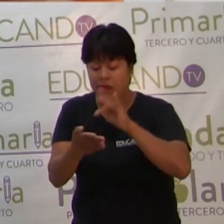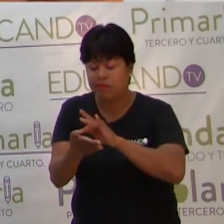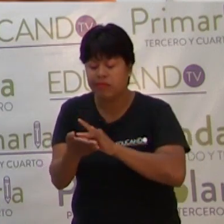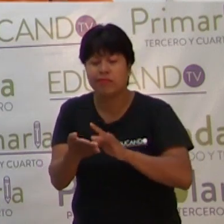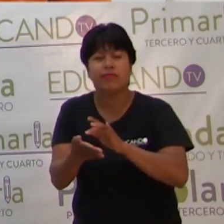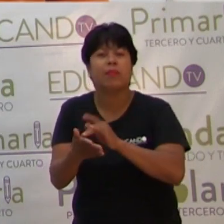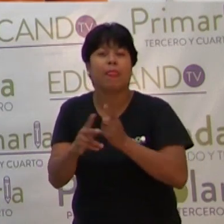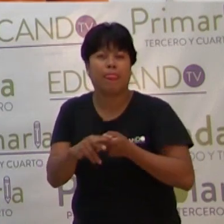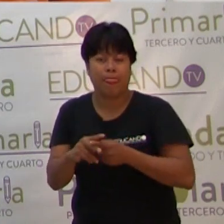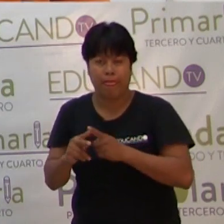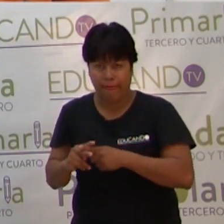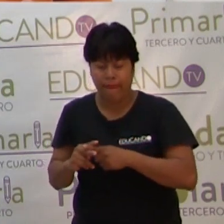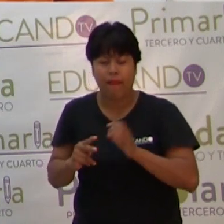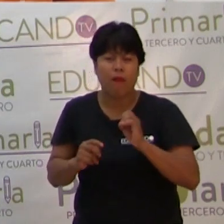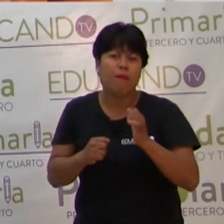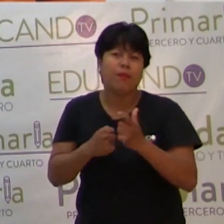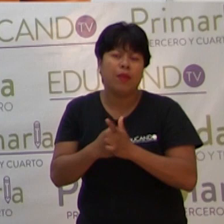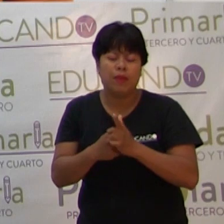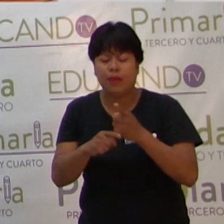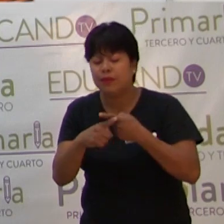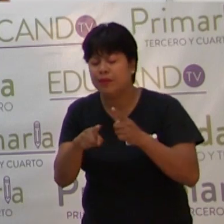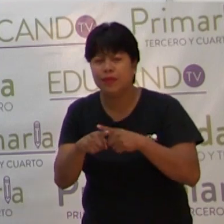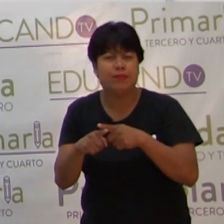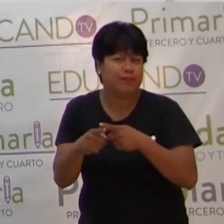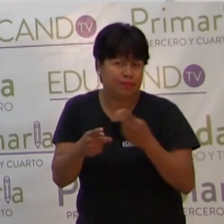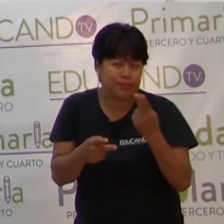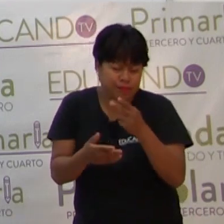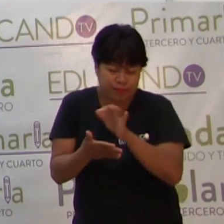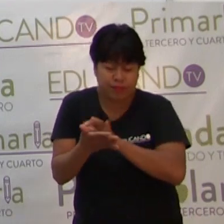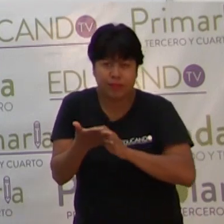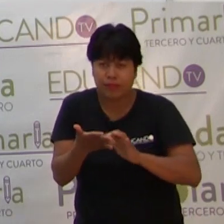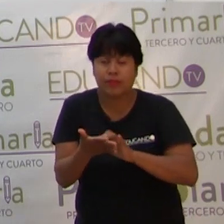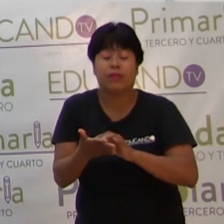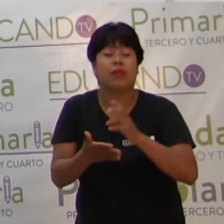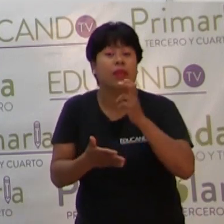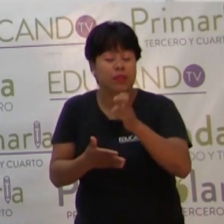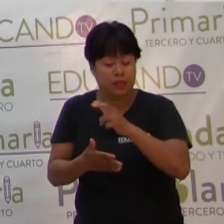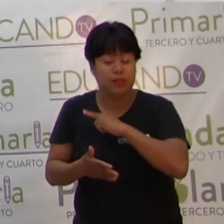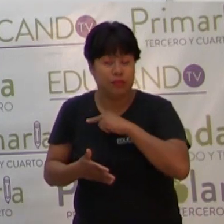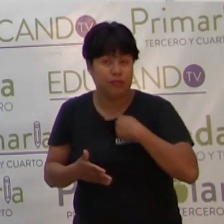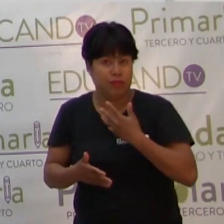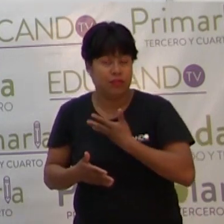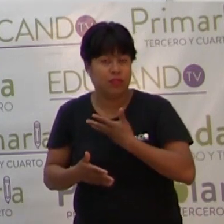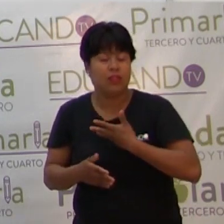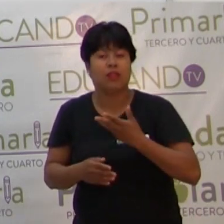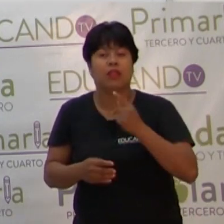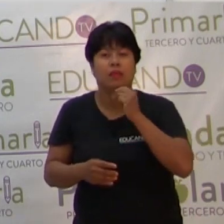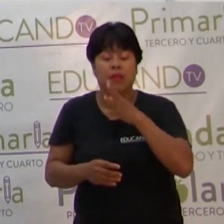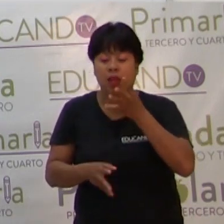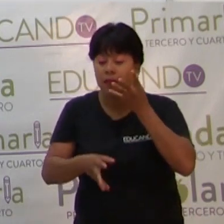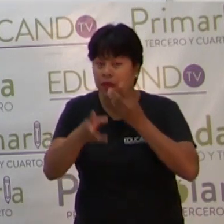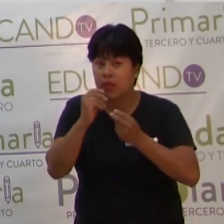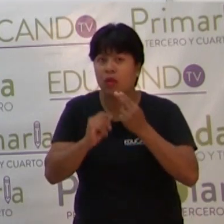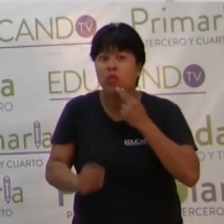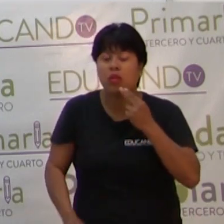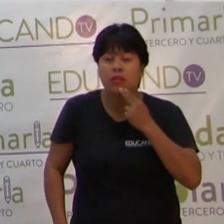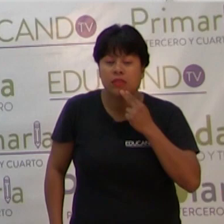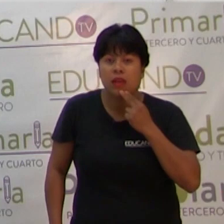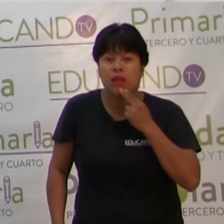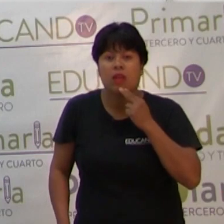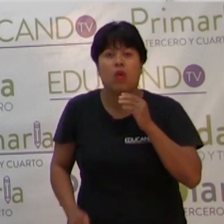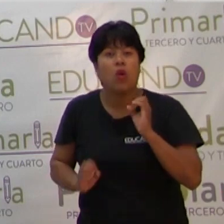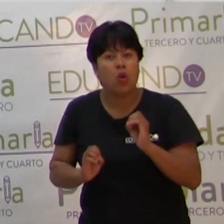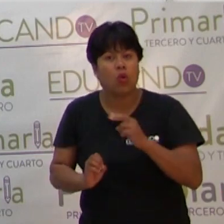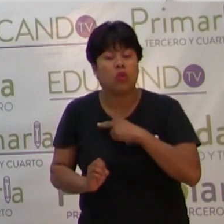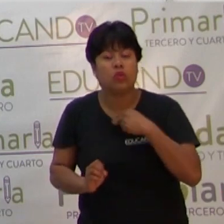cálculos matemáticos o de algunos algoritmos. Entonces vamos a tener esa precisión. Vamos a aprender a utilizarla o vamos a